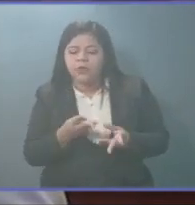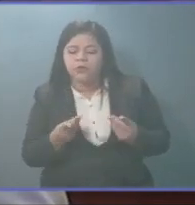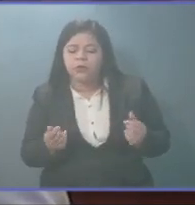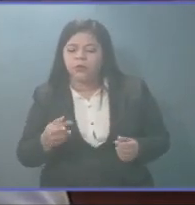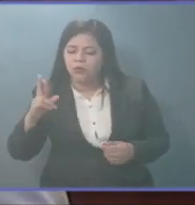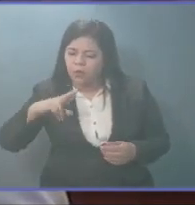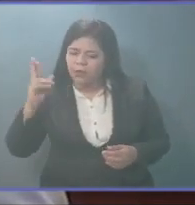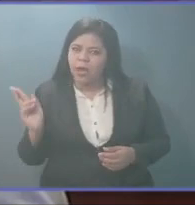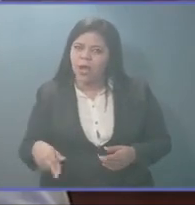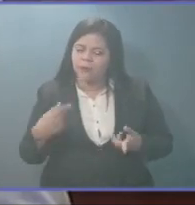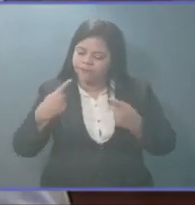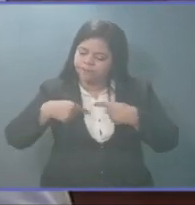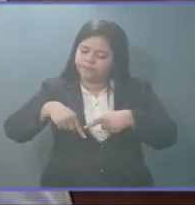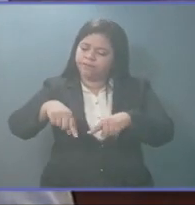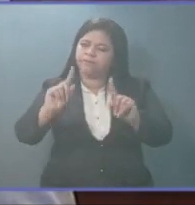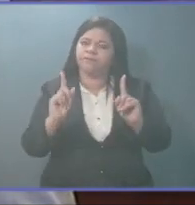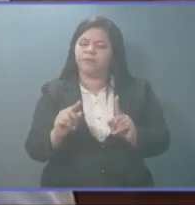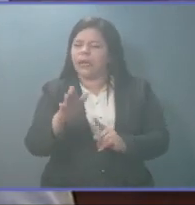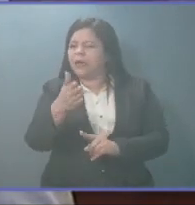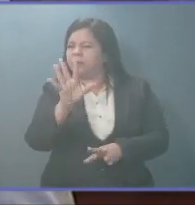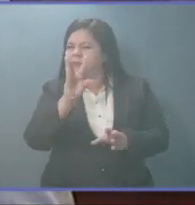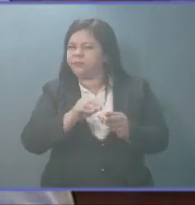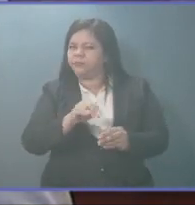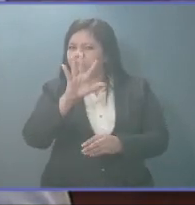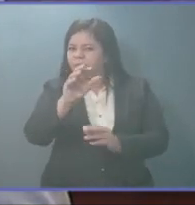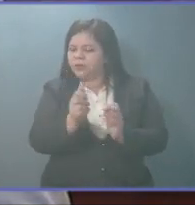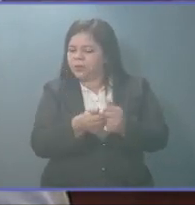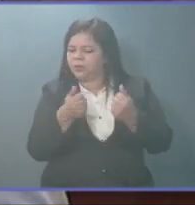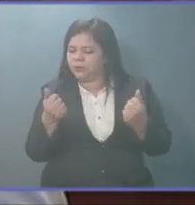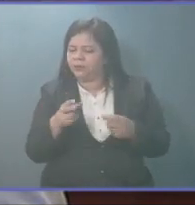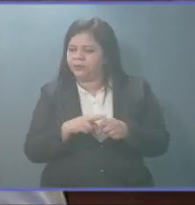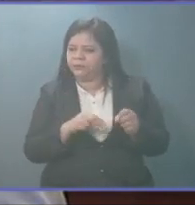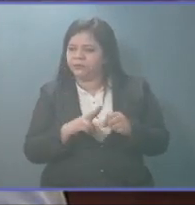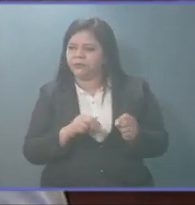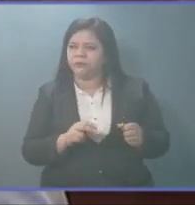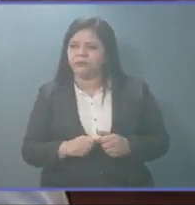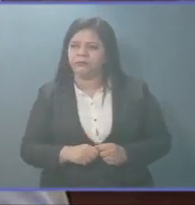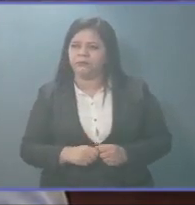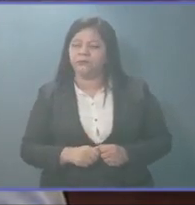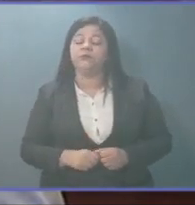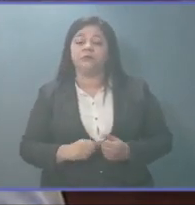y permanente a un costo aproximado de $5,000,000.